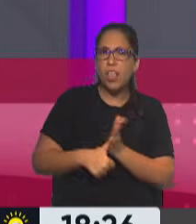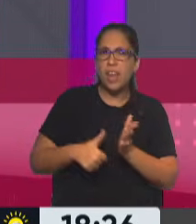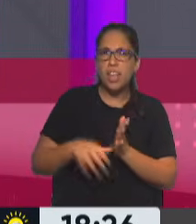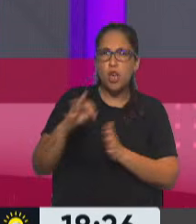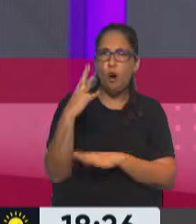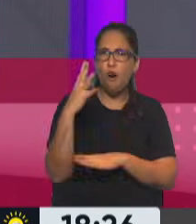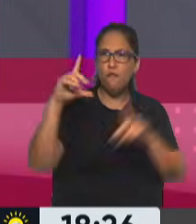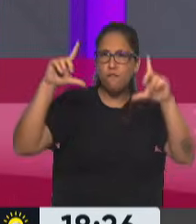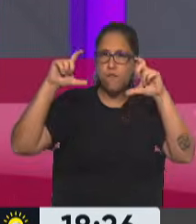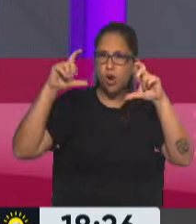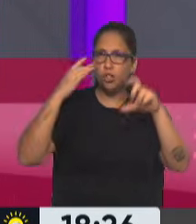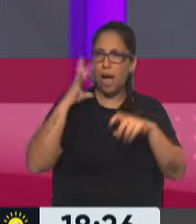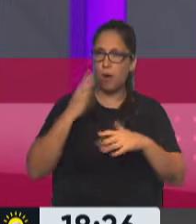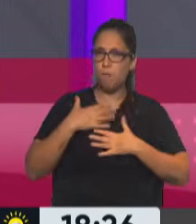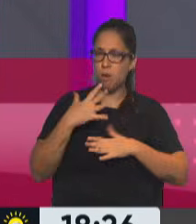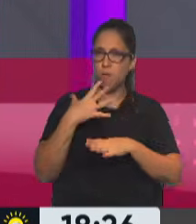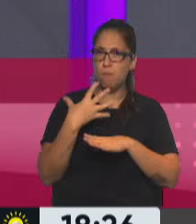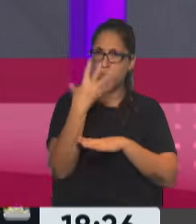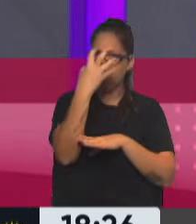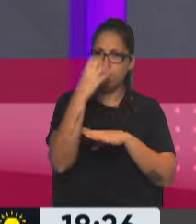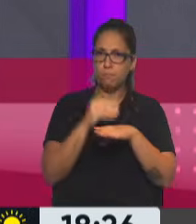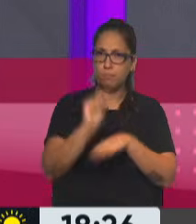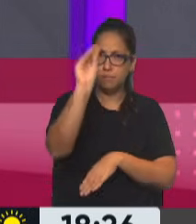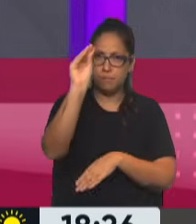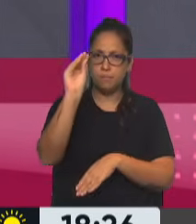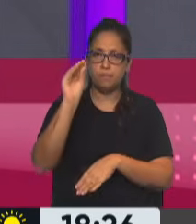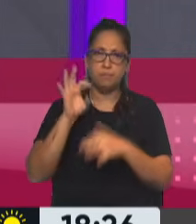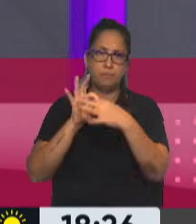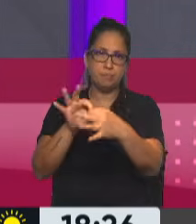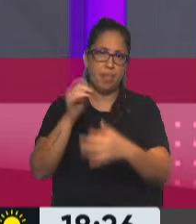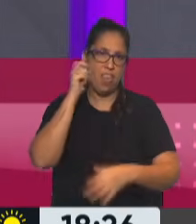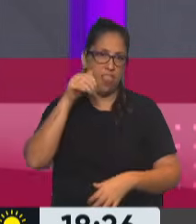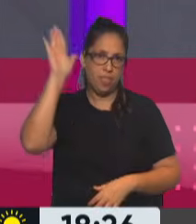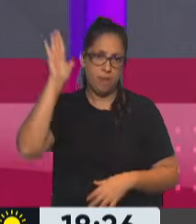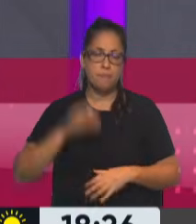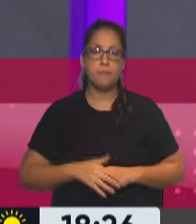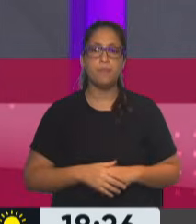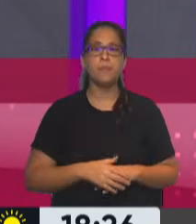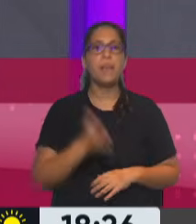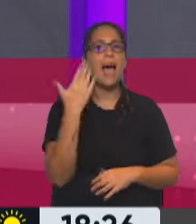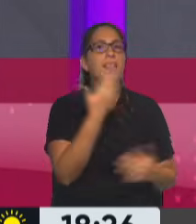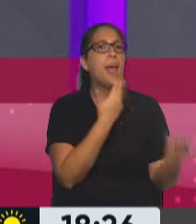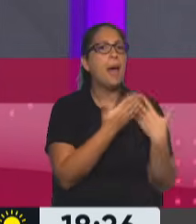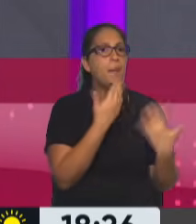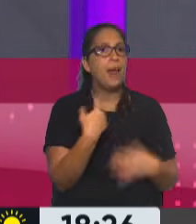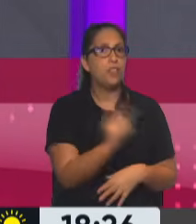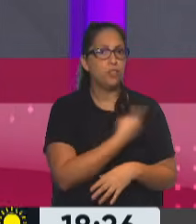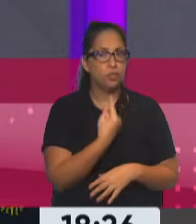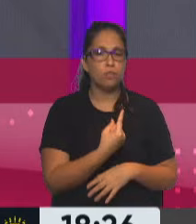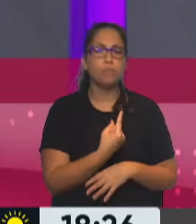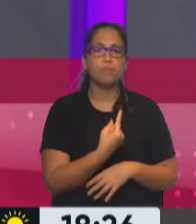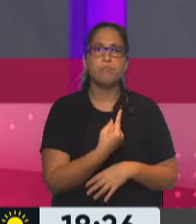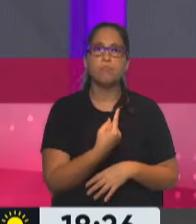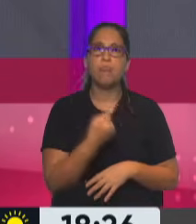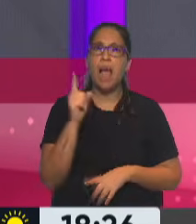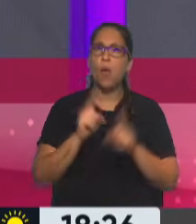foto. Tengo una pregunta quizás que es más amplia o incluso más filosófica, pero lo planteaba un poco fuera del aire, porque entre los planteos que se hacen